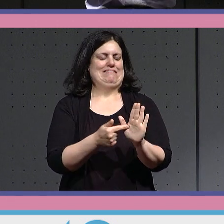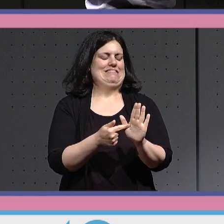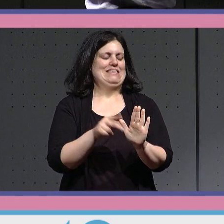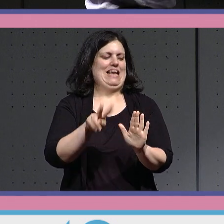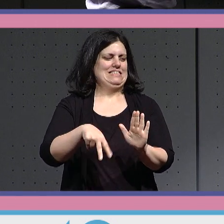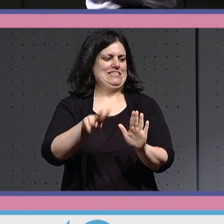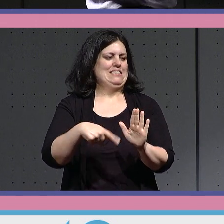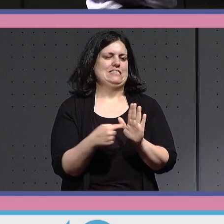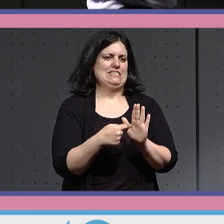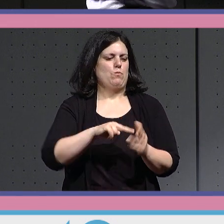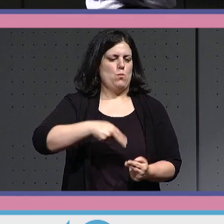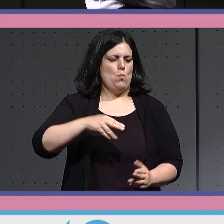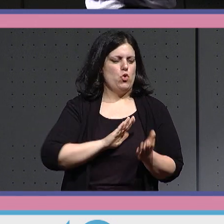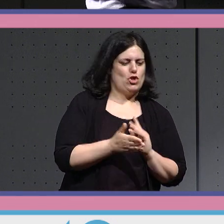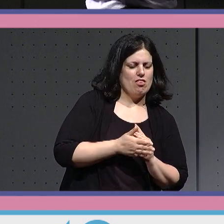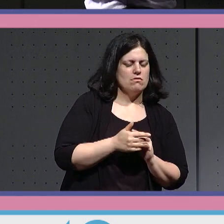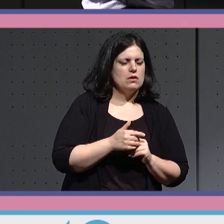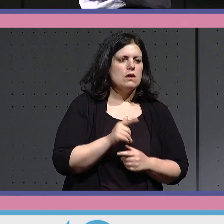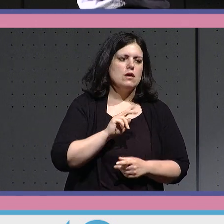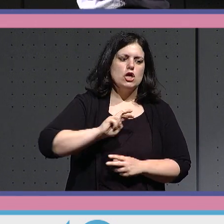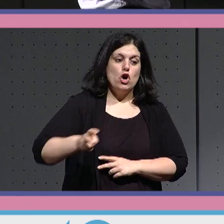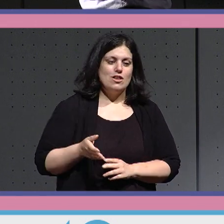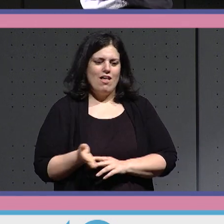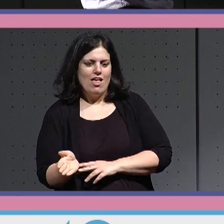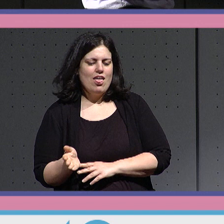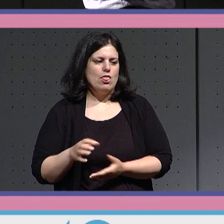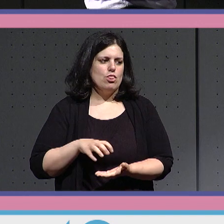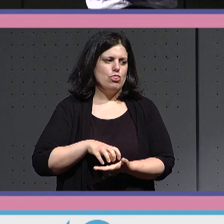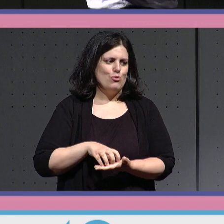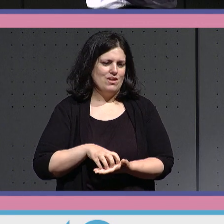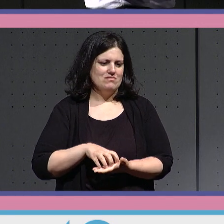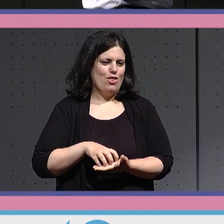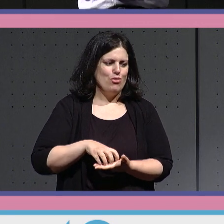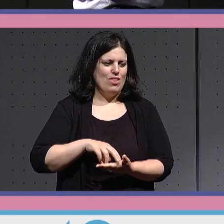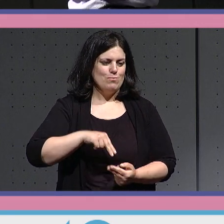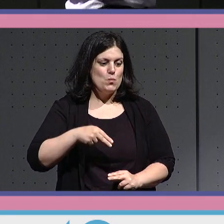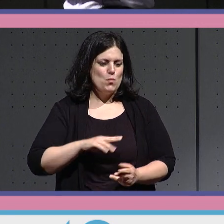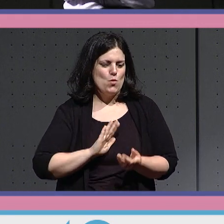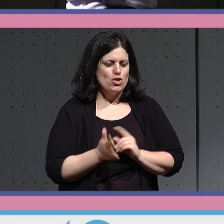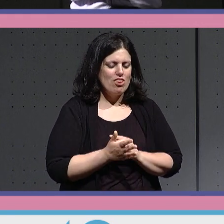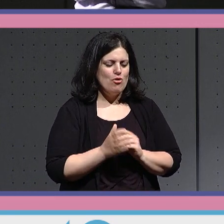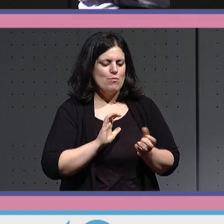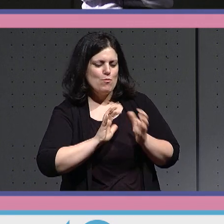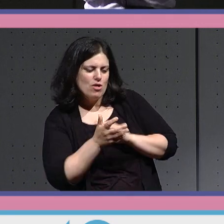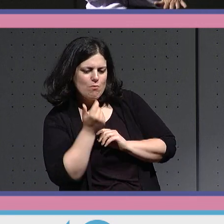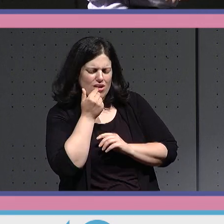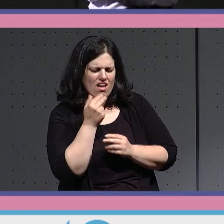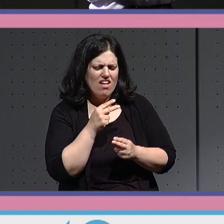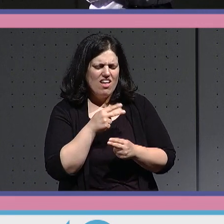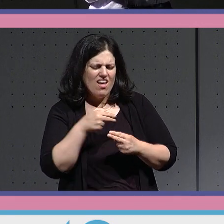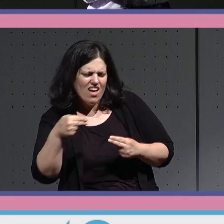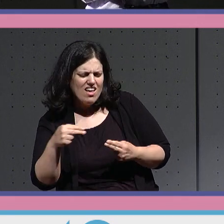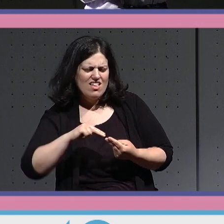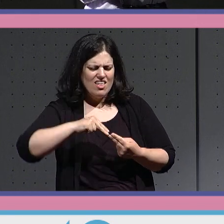pero otras veces no estamos seguros. Le llamamos mutaciones de significado incierto. Bien porque ese gen no conozcamos la función, no